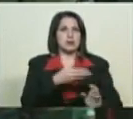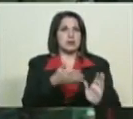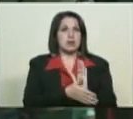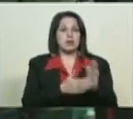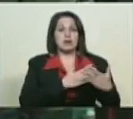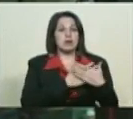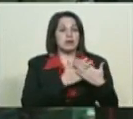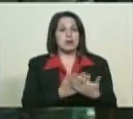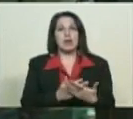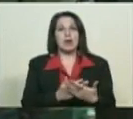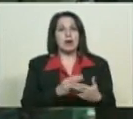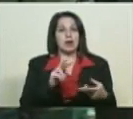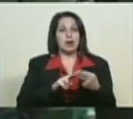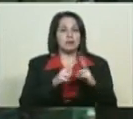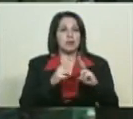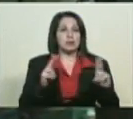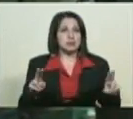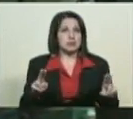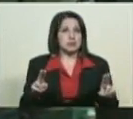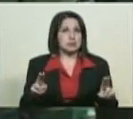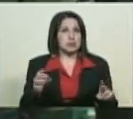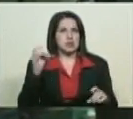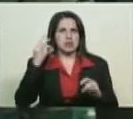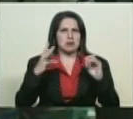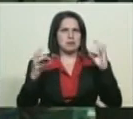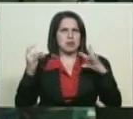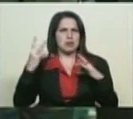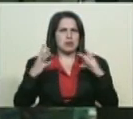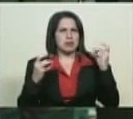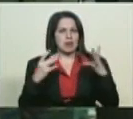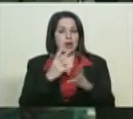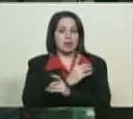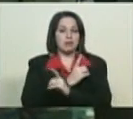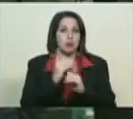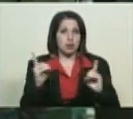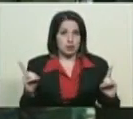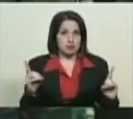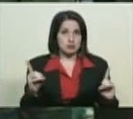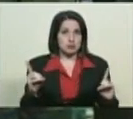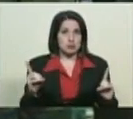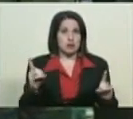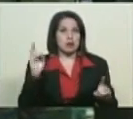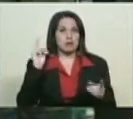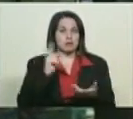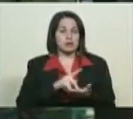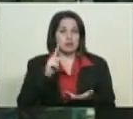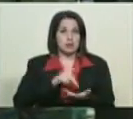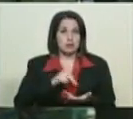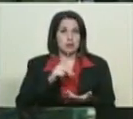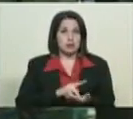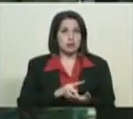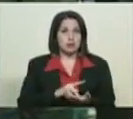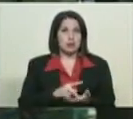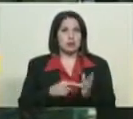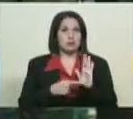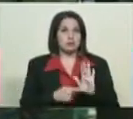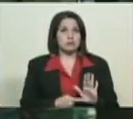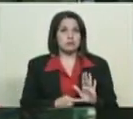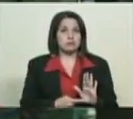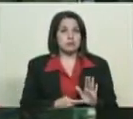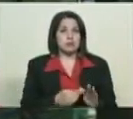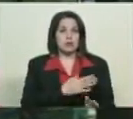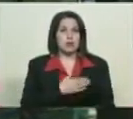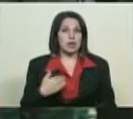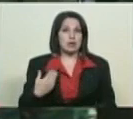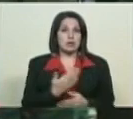paz y alimentar nuestra democracia participativa y protagónica. Queremos